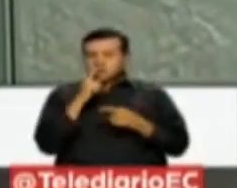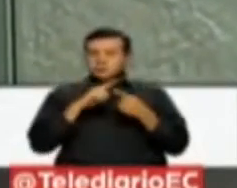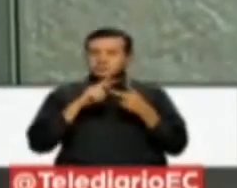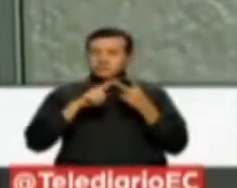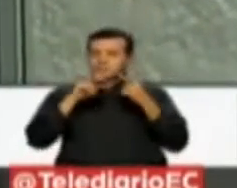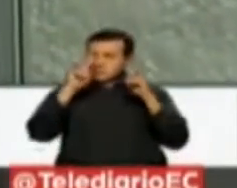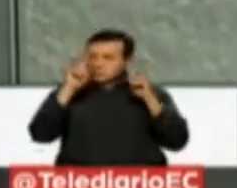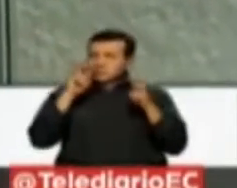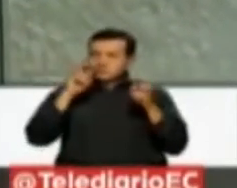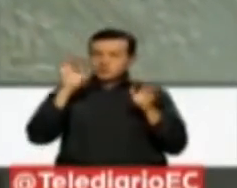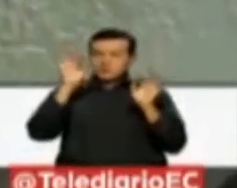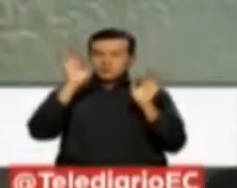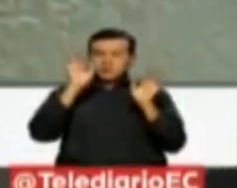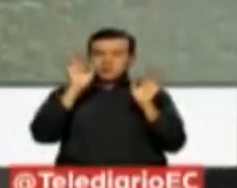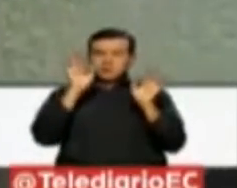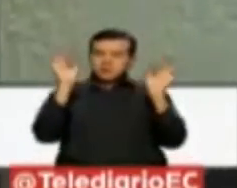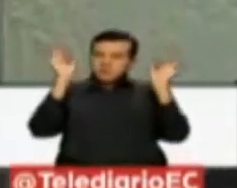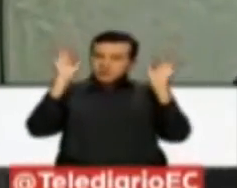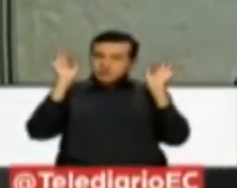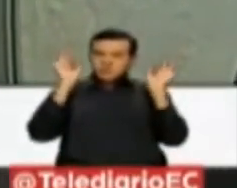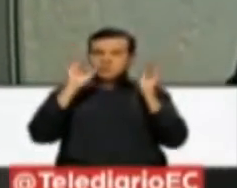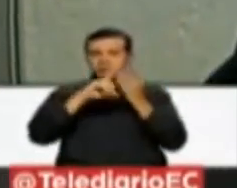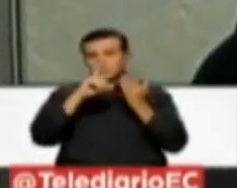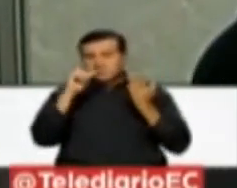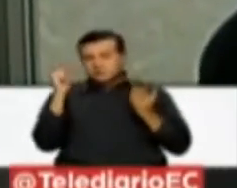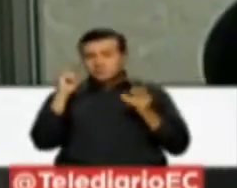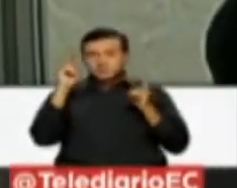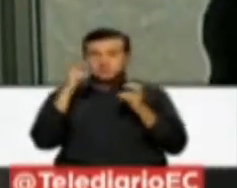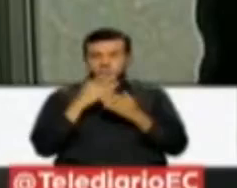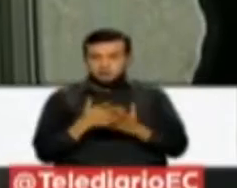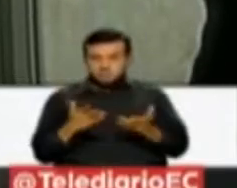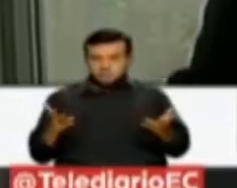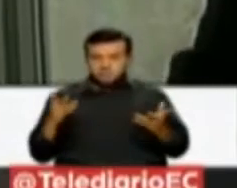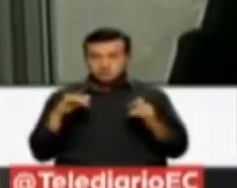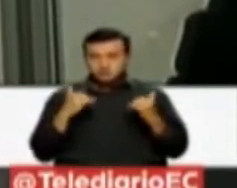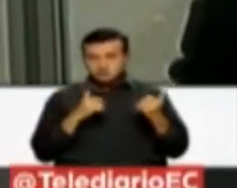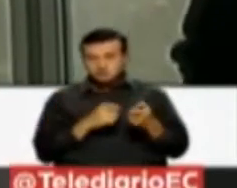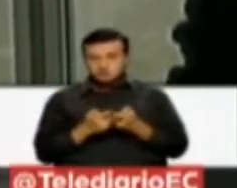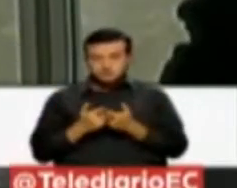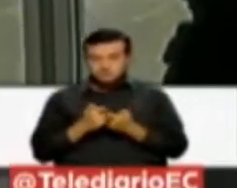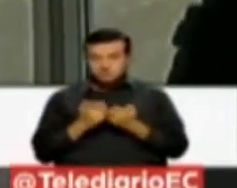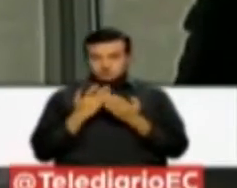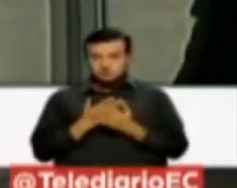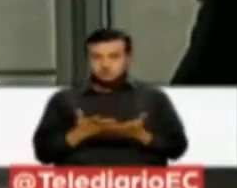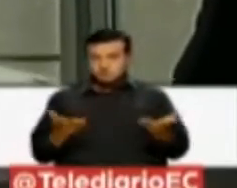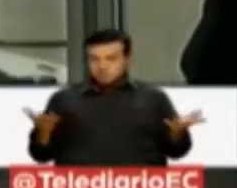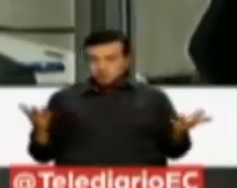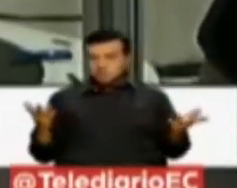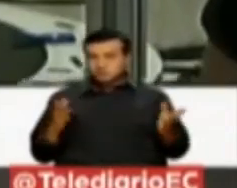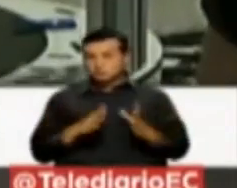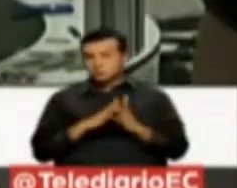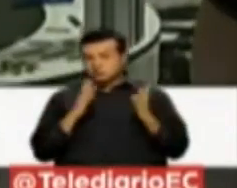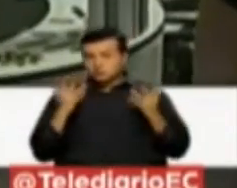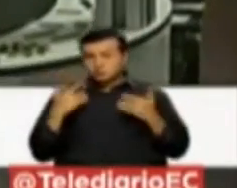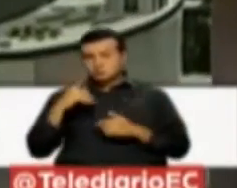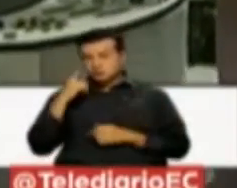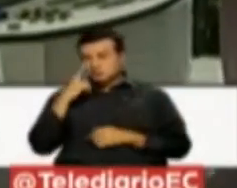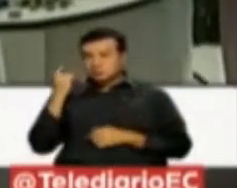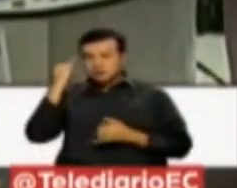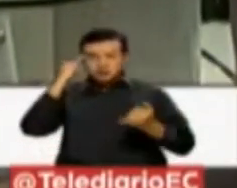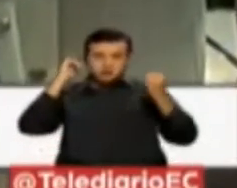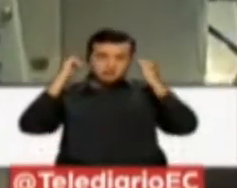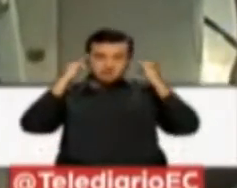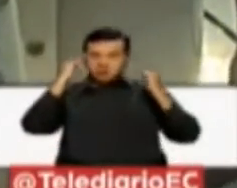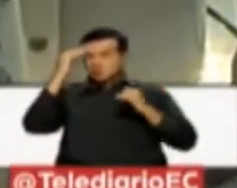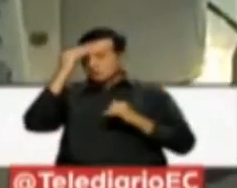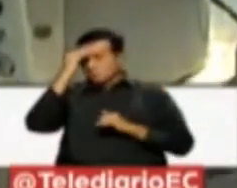de electrónica, en finanzas también, en temas de dispositivos de videojuegos y varias cosas realmente. Hemos hecho inventos para